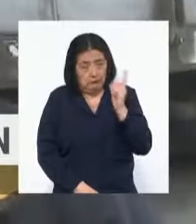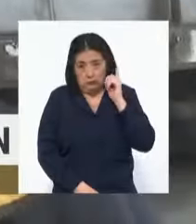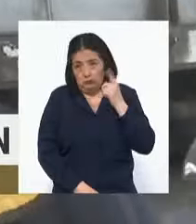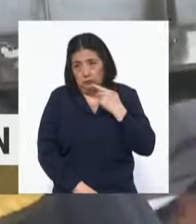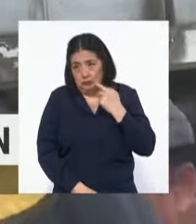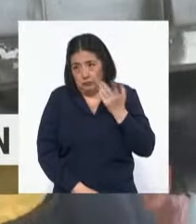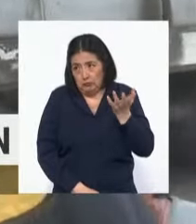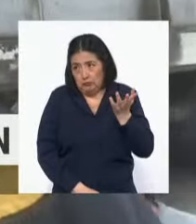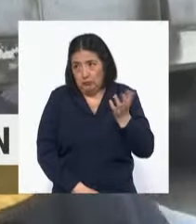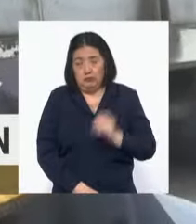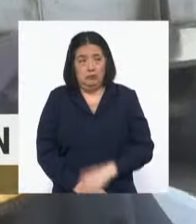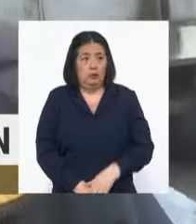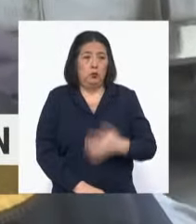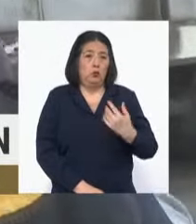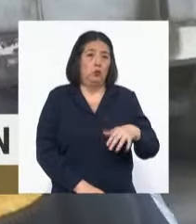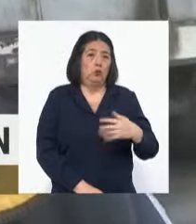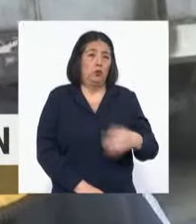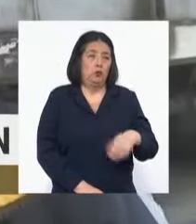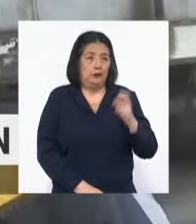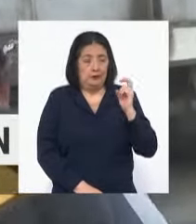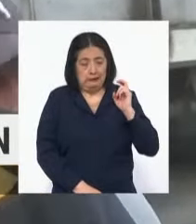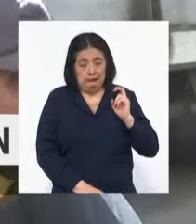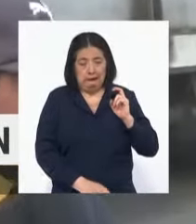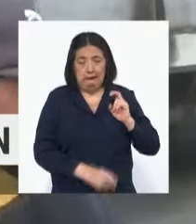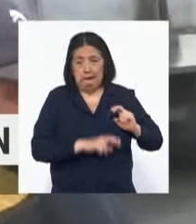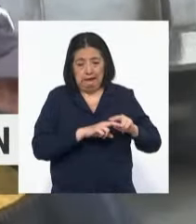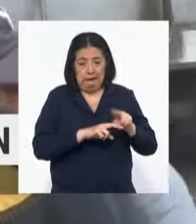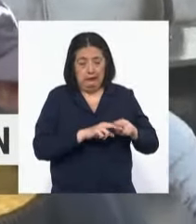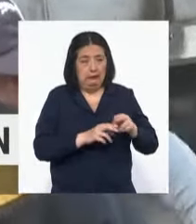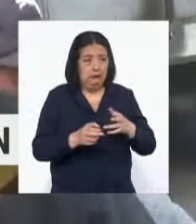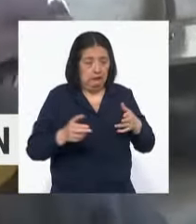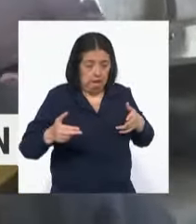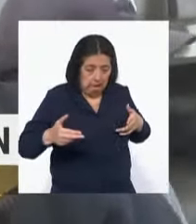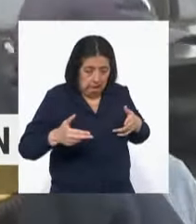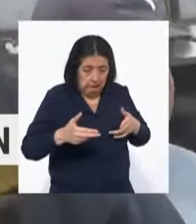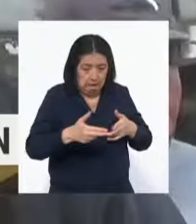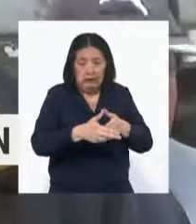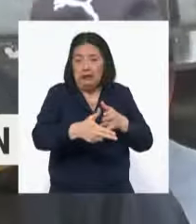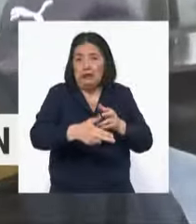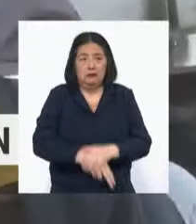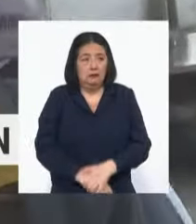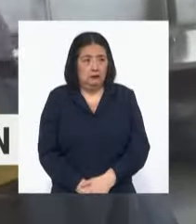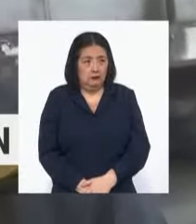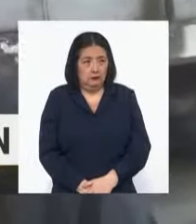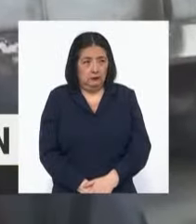y le ha impactado el tráiler, chocándose en la parte de la escalera.